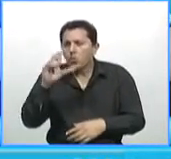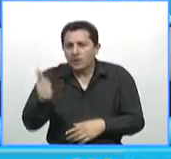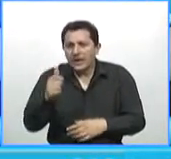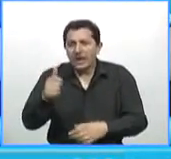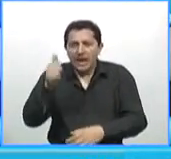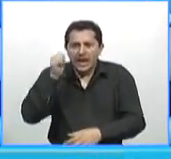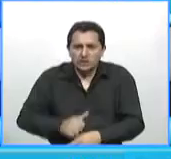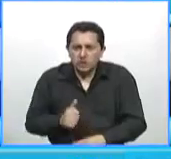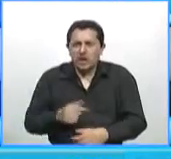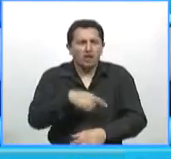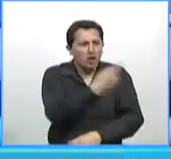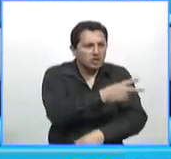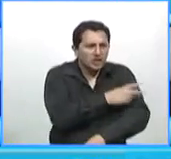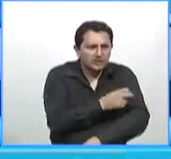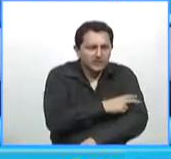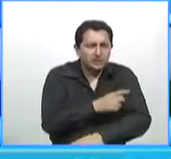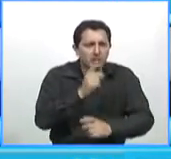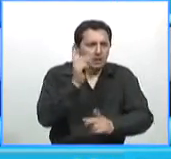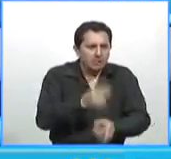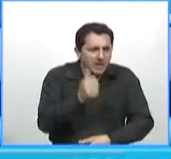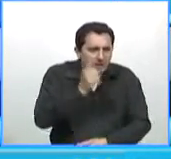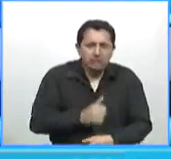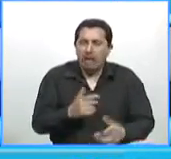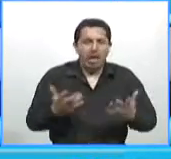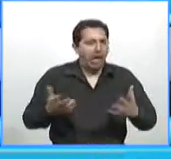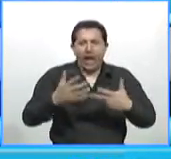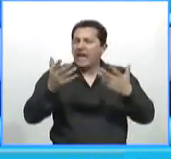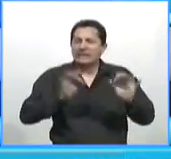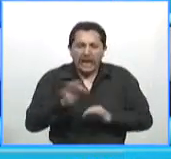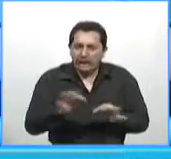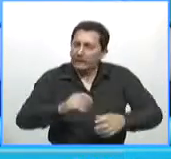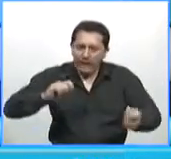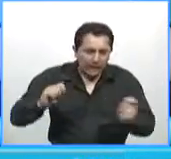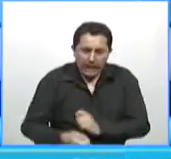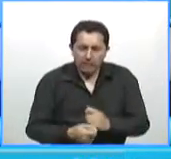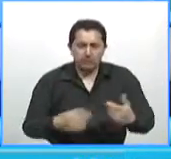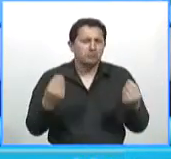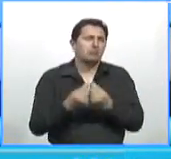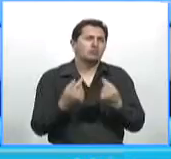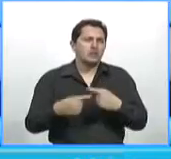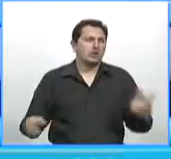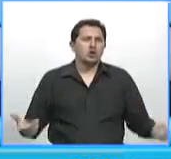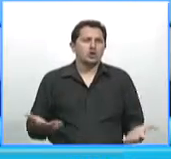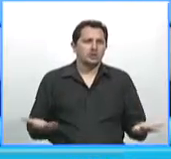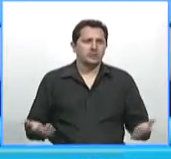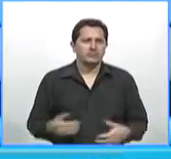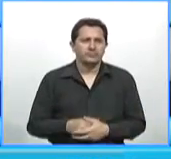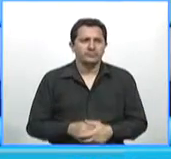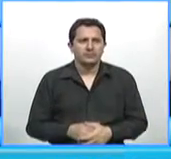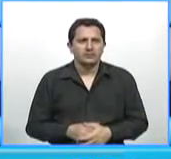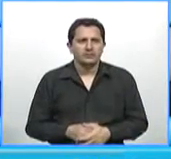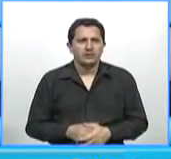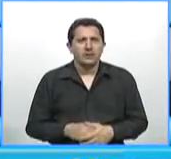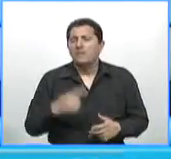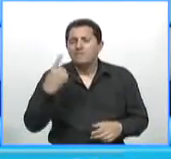defensora sí. También, entonces iban a cambiar otra vez el sistema y viste todo. Sí, eran muchas cosas. Era, pero bueno, como te digo, cuando